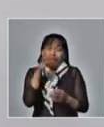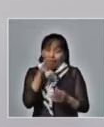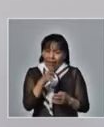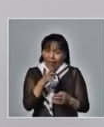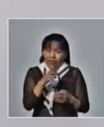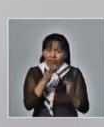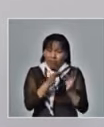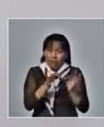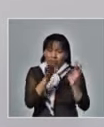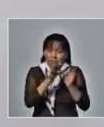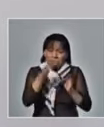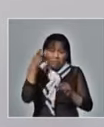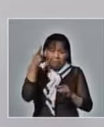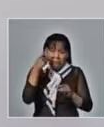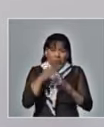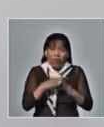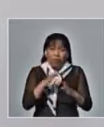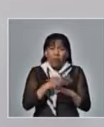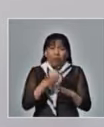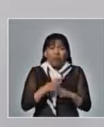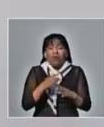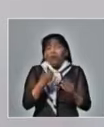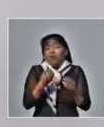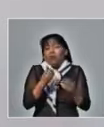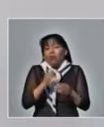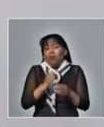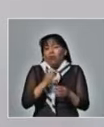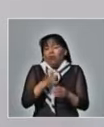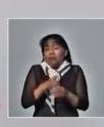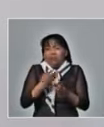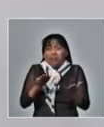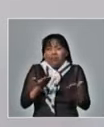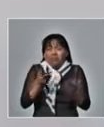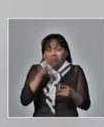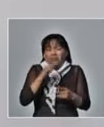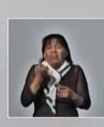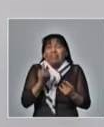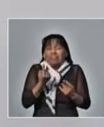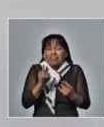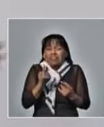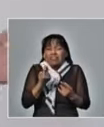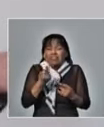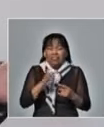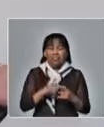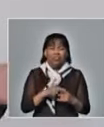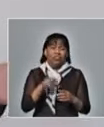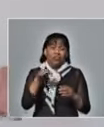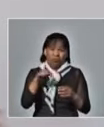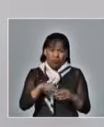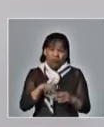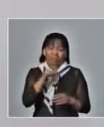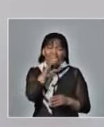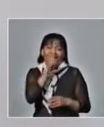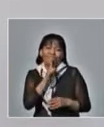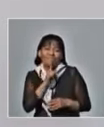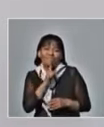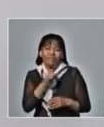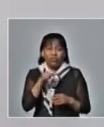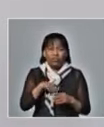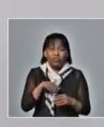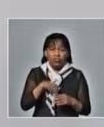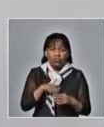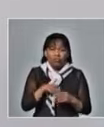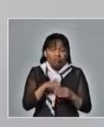debe importar a los poblanos, porque no tendremos más oportunidades. ¿Y para qué las queremos? Si simplemente oímos mentiras, si simplemente